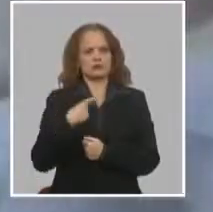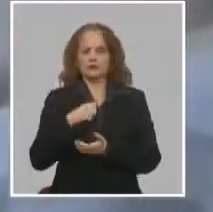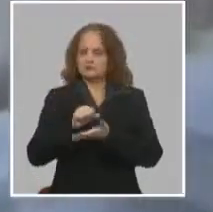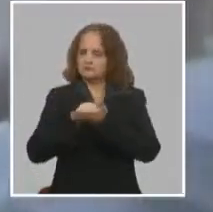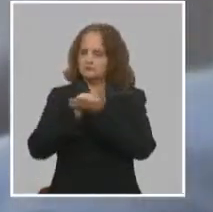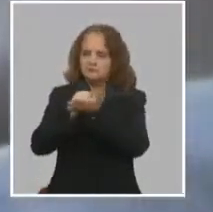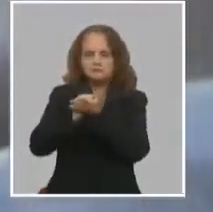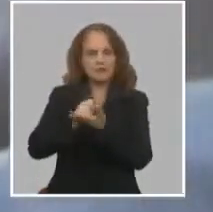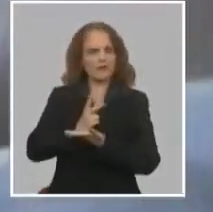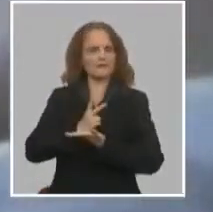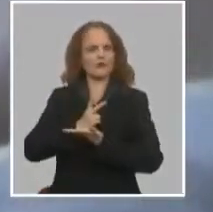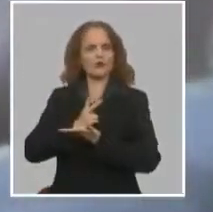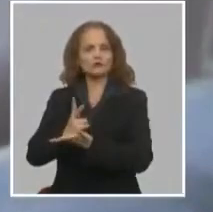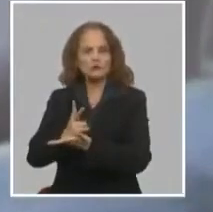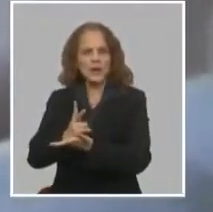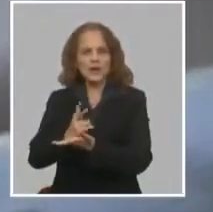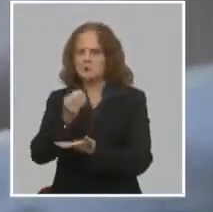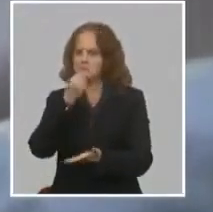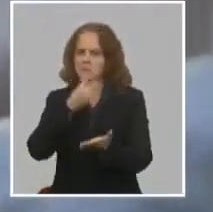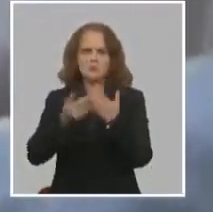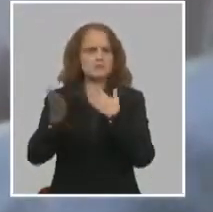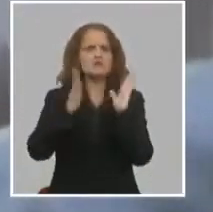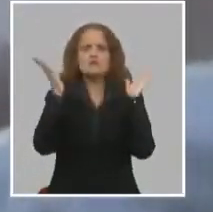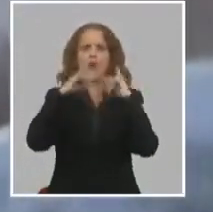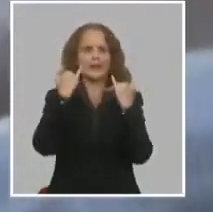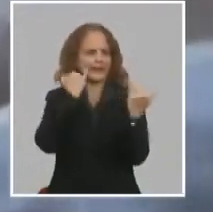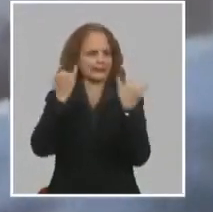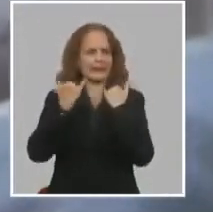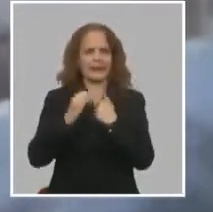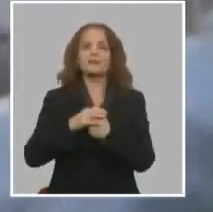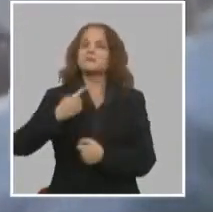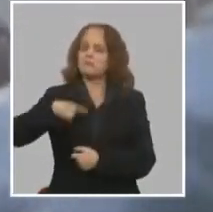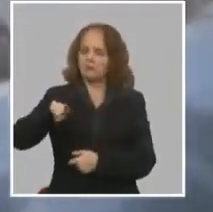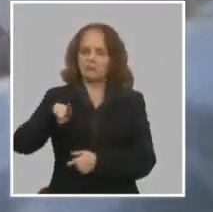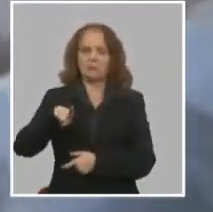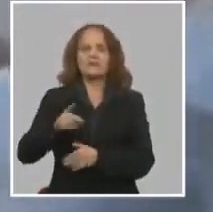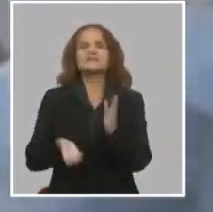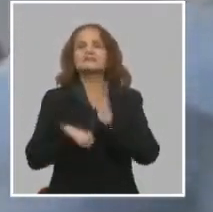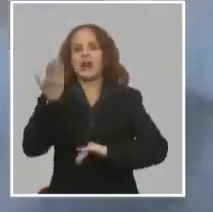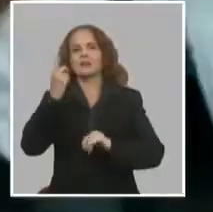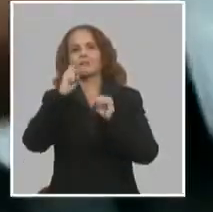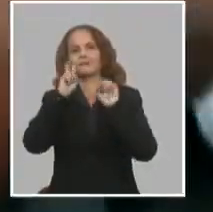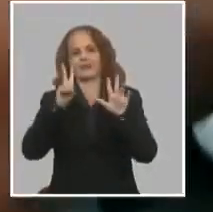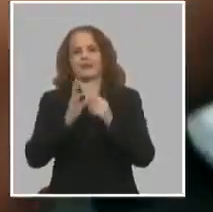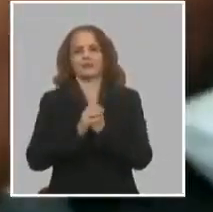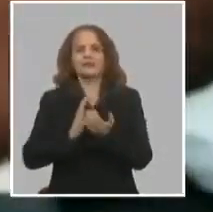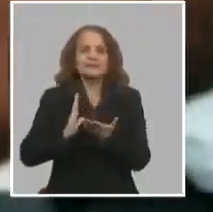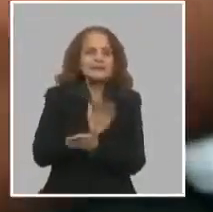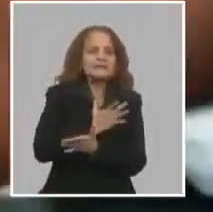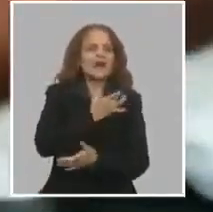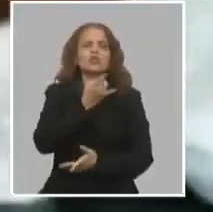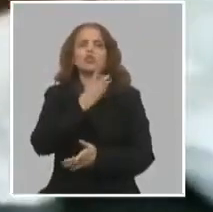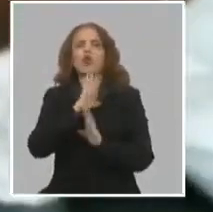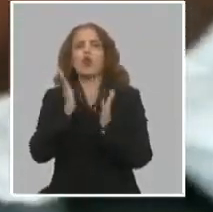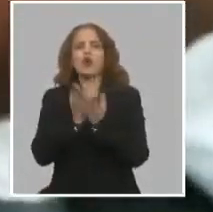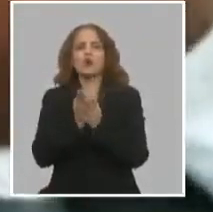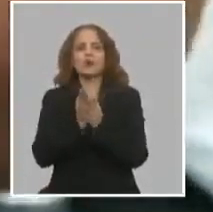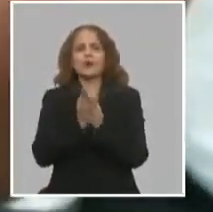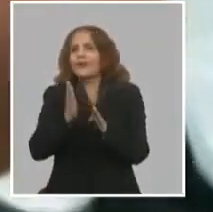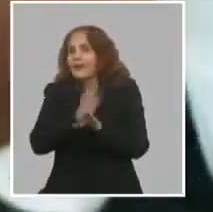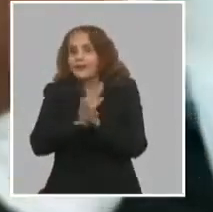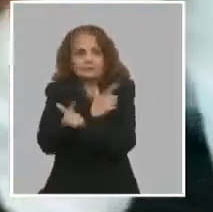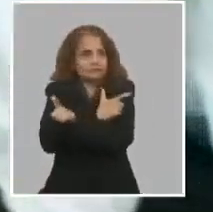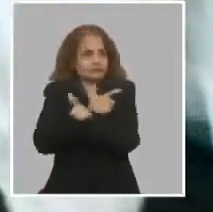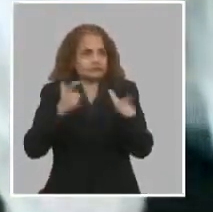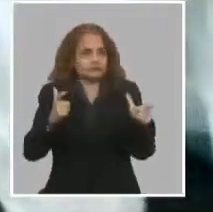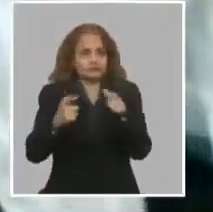con desinterés, salvando vida, mitigando el dolor, en un tercio del mundo. ¿Quién es